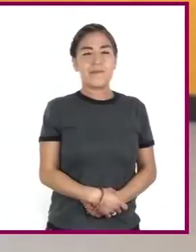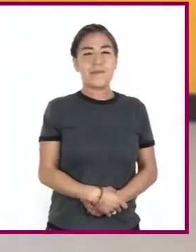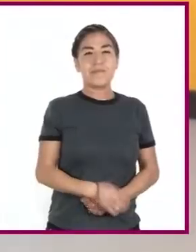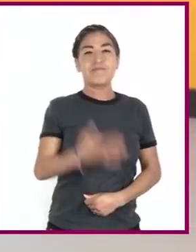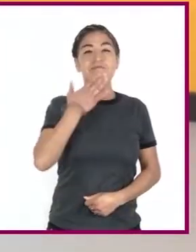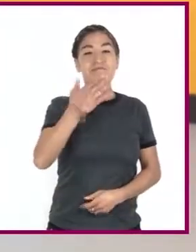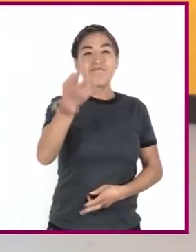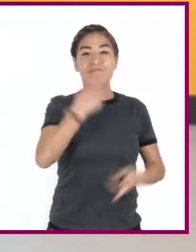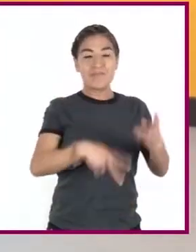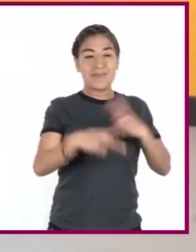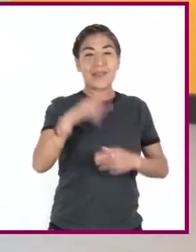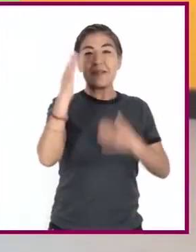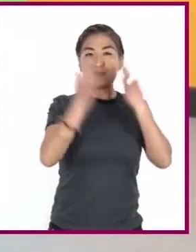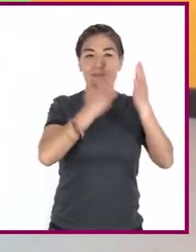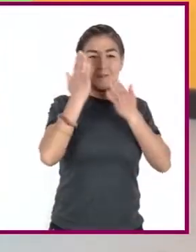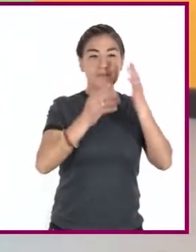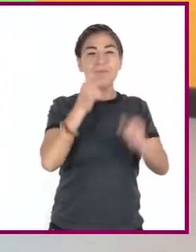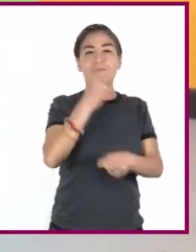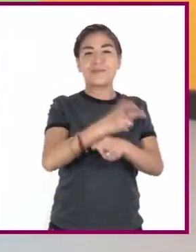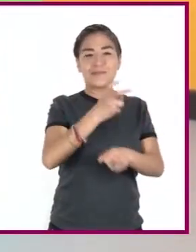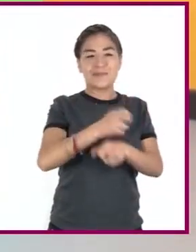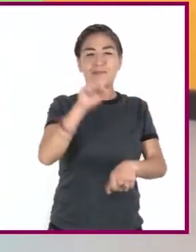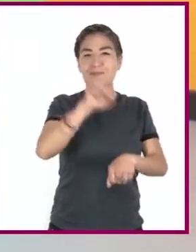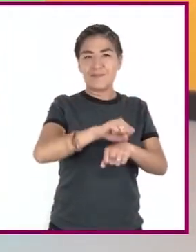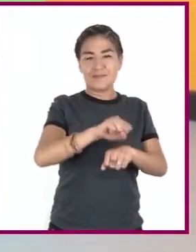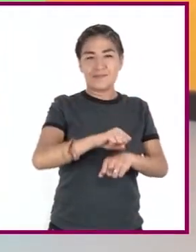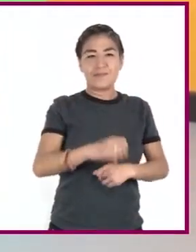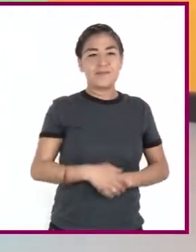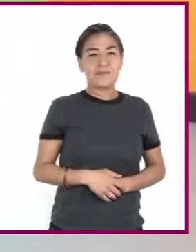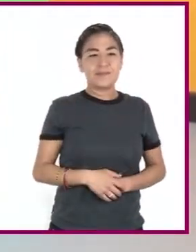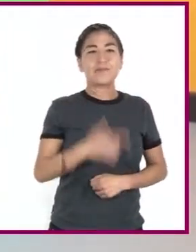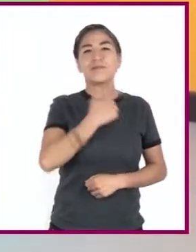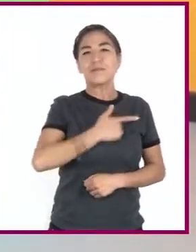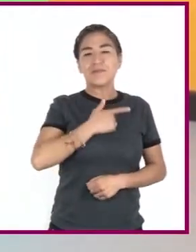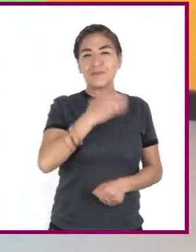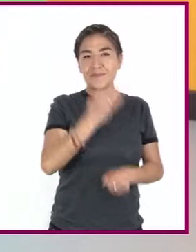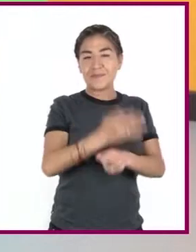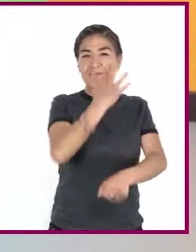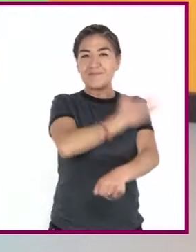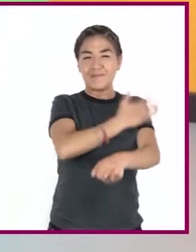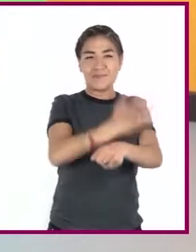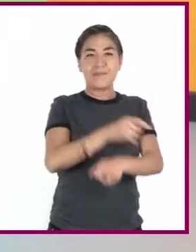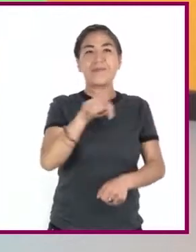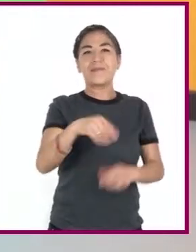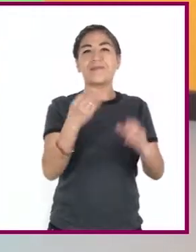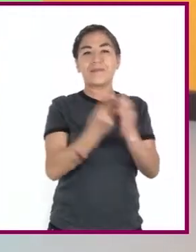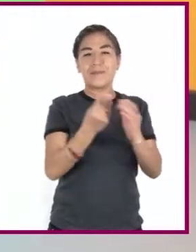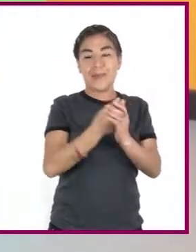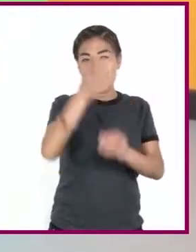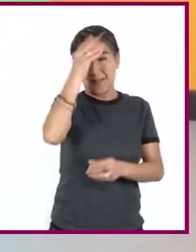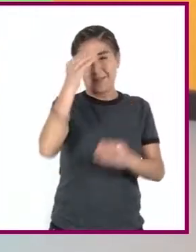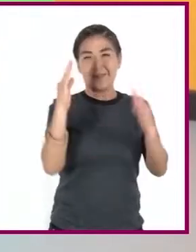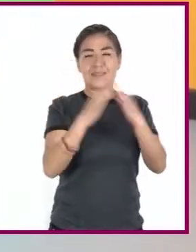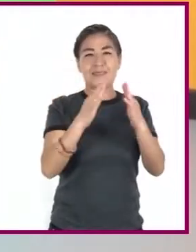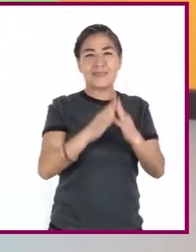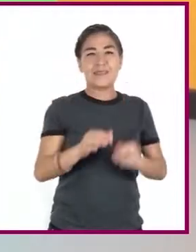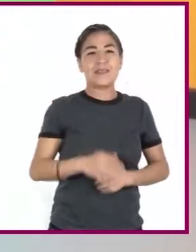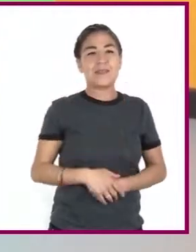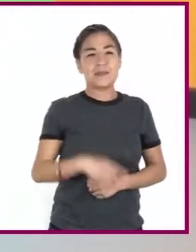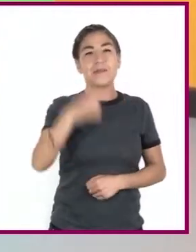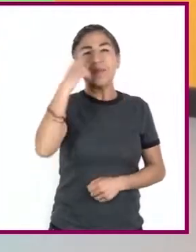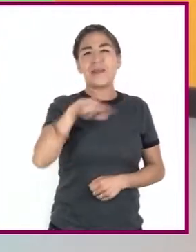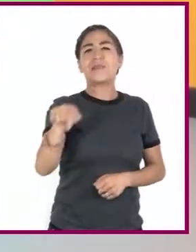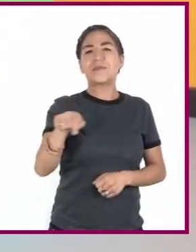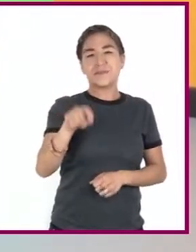Bienvenidas y bienvenidos estudiantes de segundo grado de secundaria. Es un gusto que nos acompañen en una sesión más de Aprende en Casa para